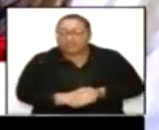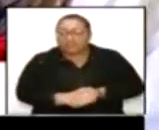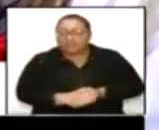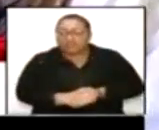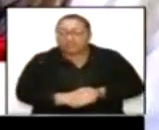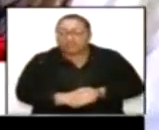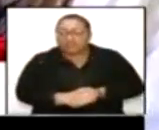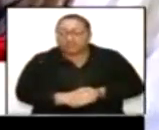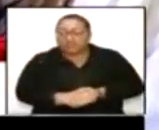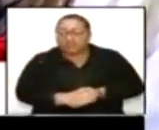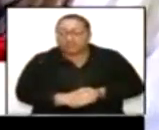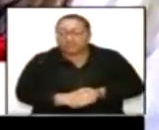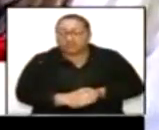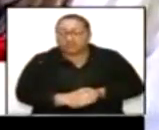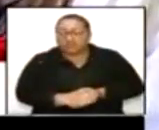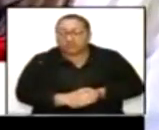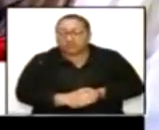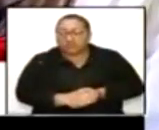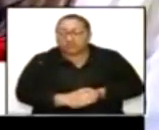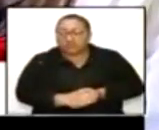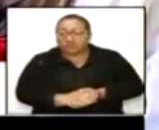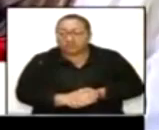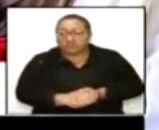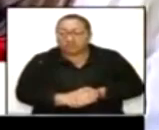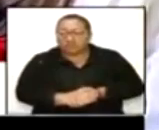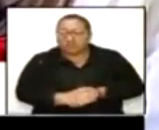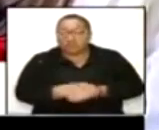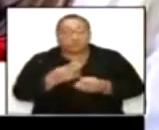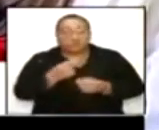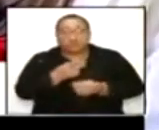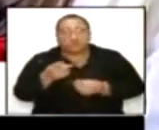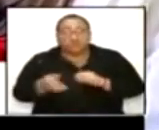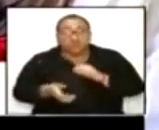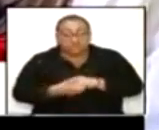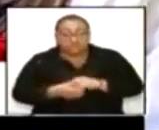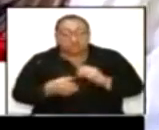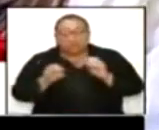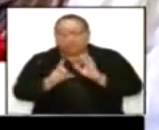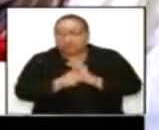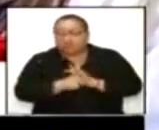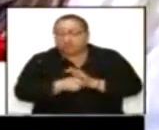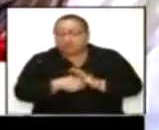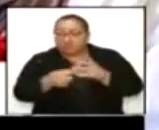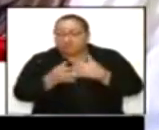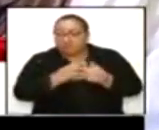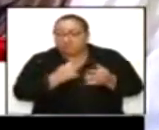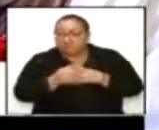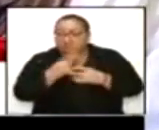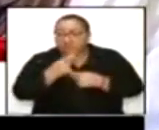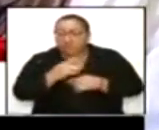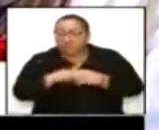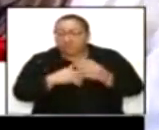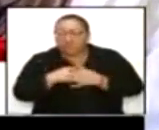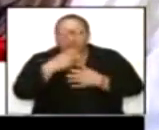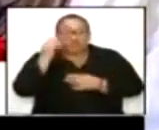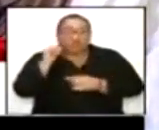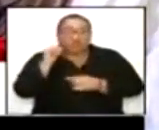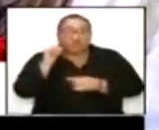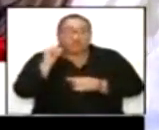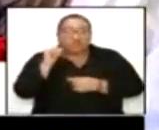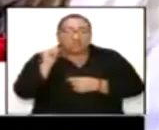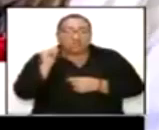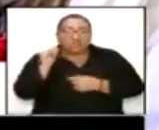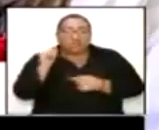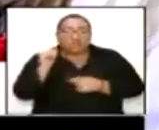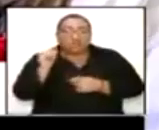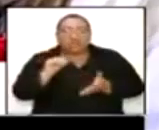democracia. Así que muchos de estos tratados o leyes o normas que sean, se hacen con una ideología, con una mentalidad